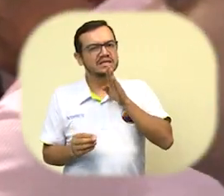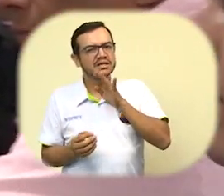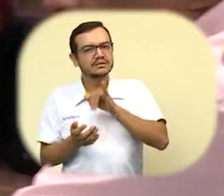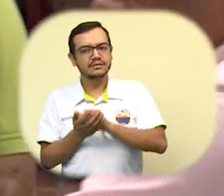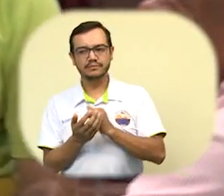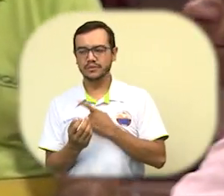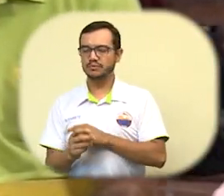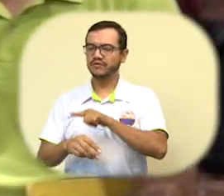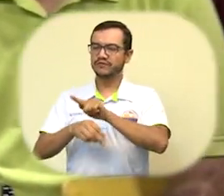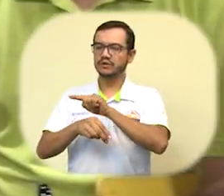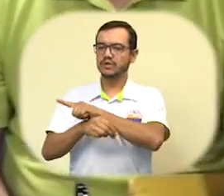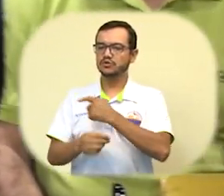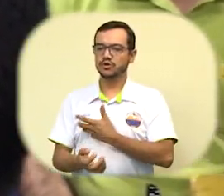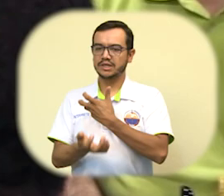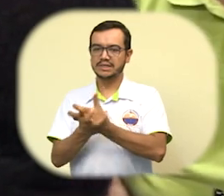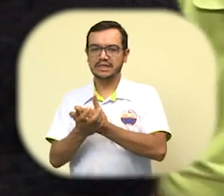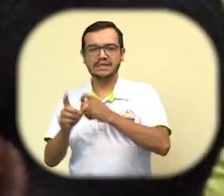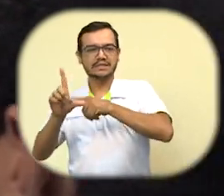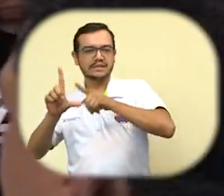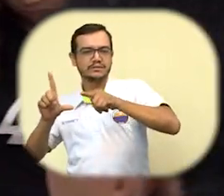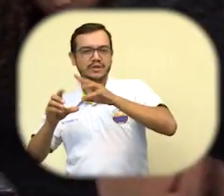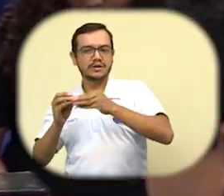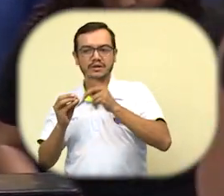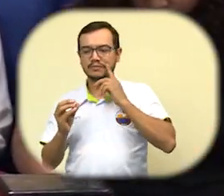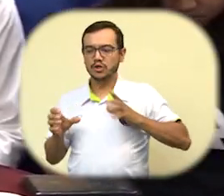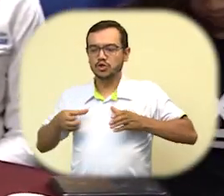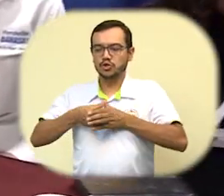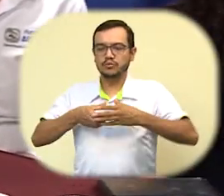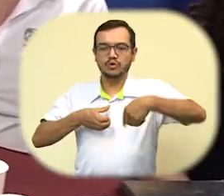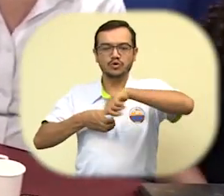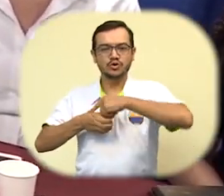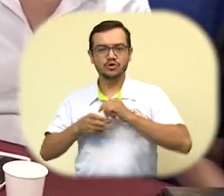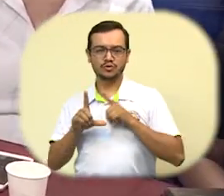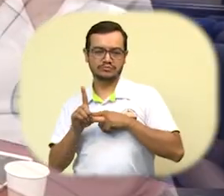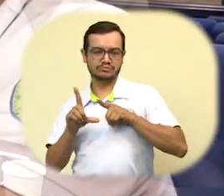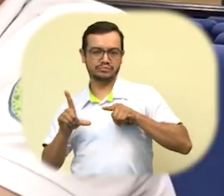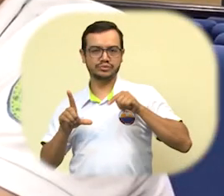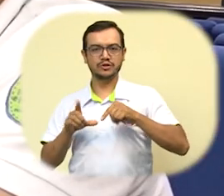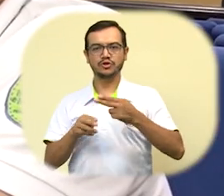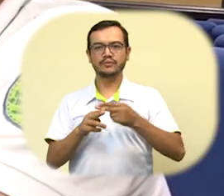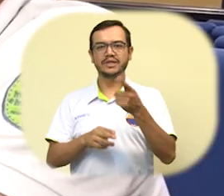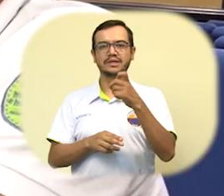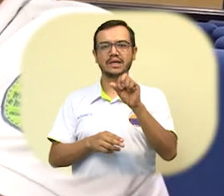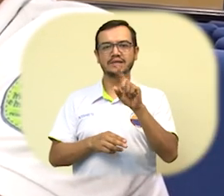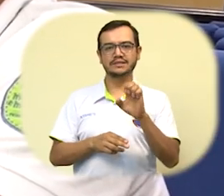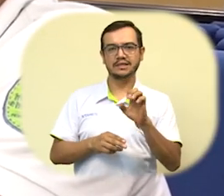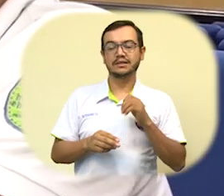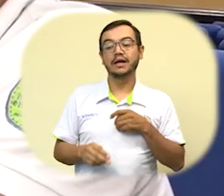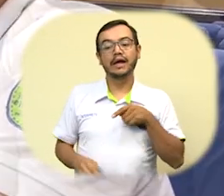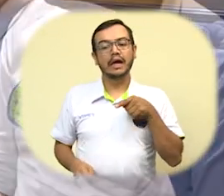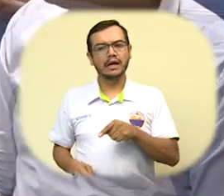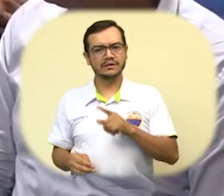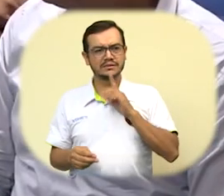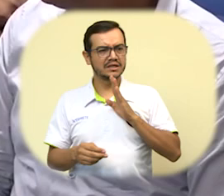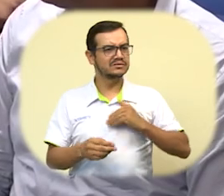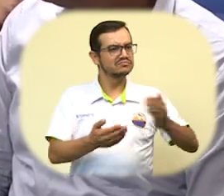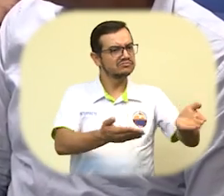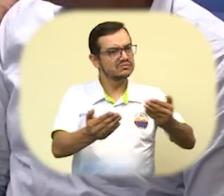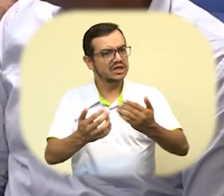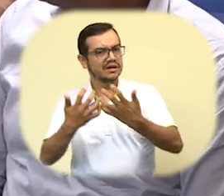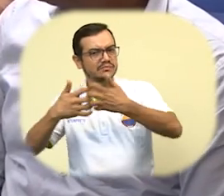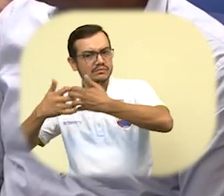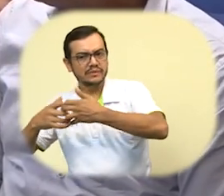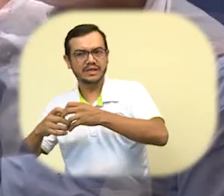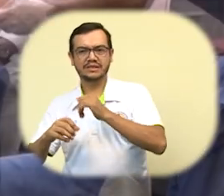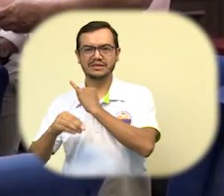Ciencias Empresariales y Económicas y el Grupo de Análisis en Ciencias Económicas, GACE, congregaron a líderes de la comunidad, empresarios,